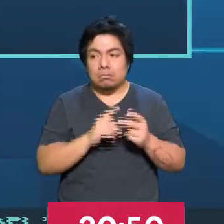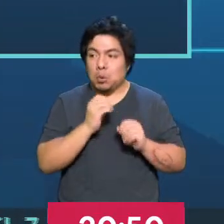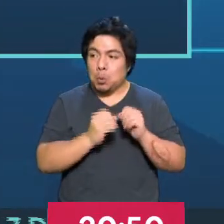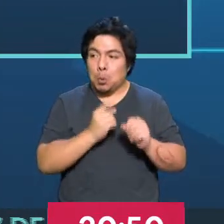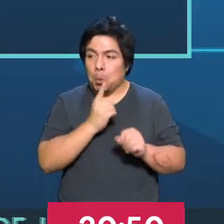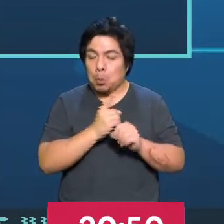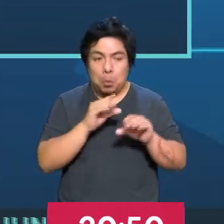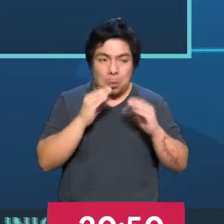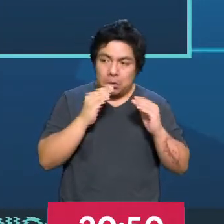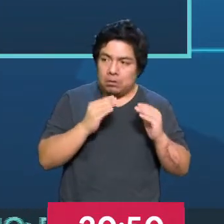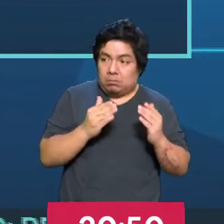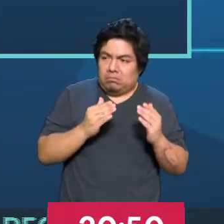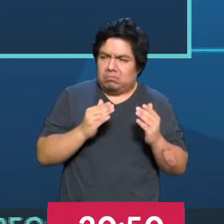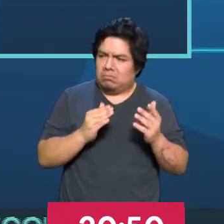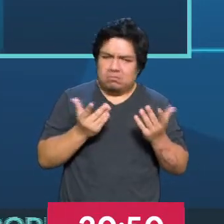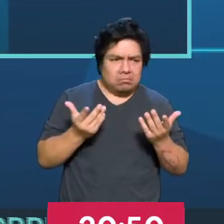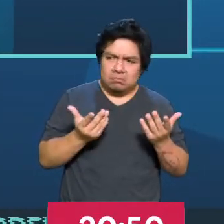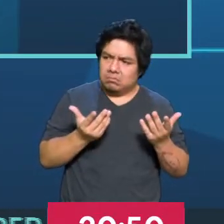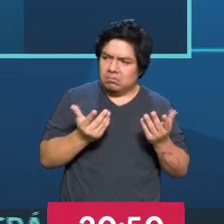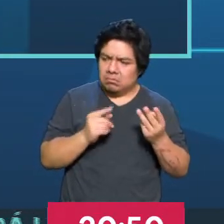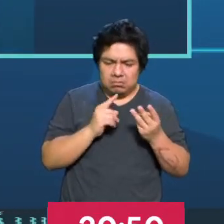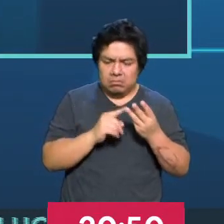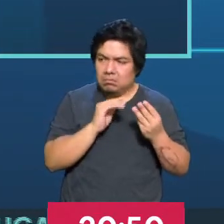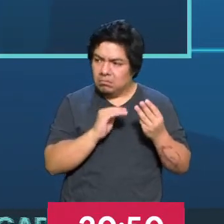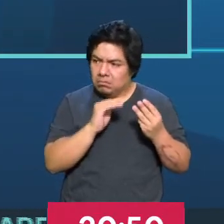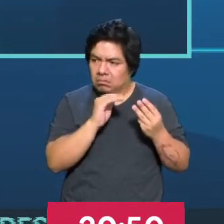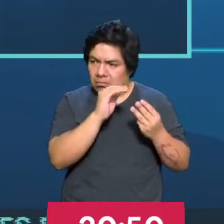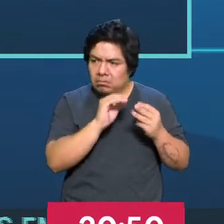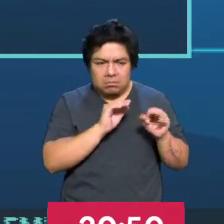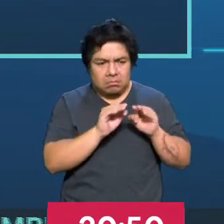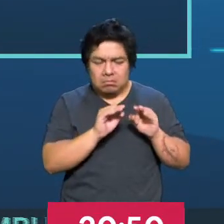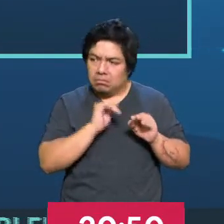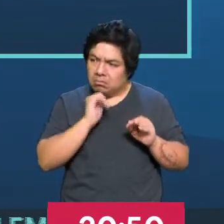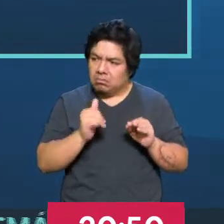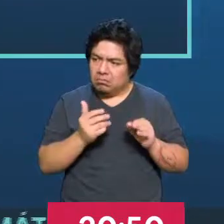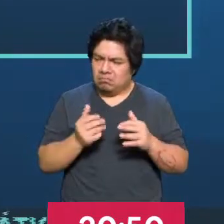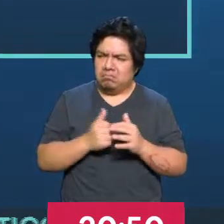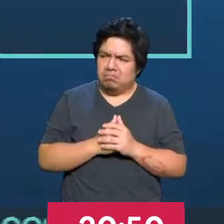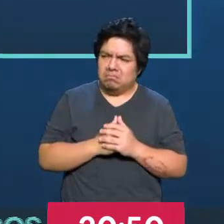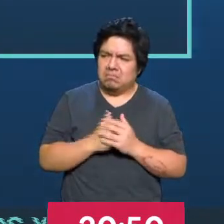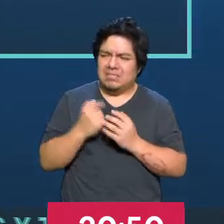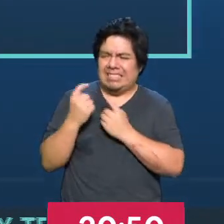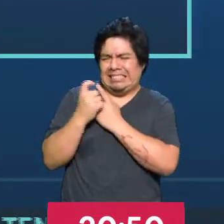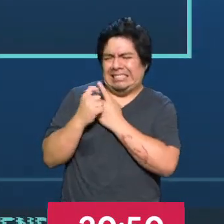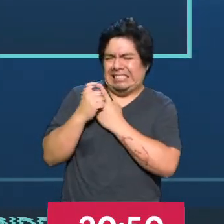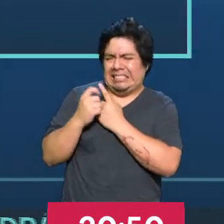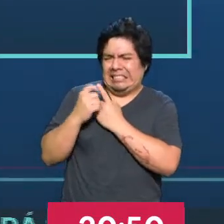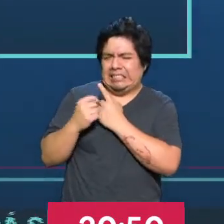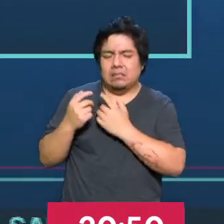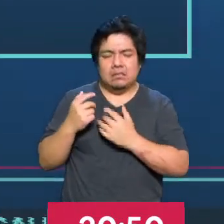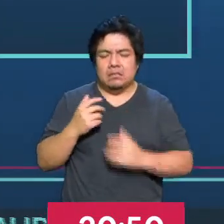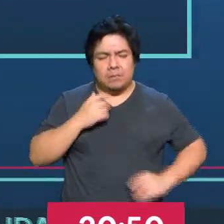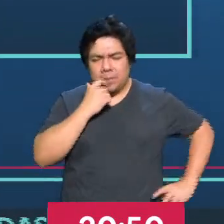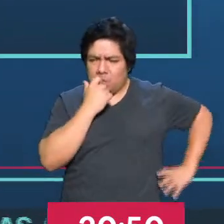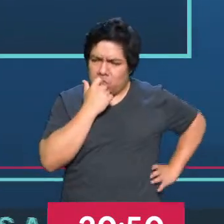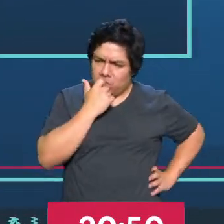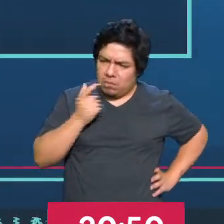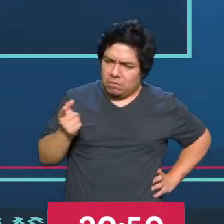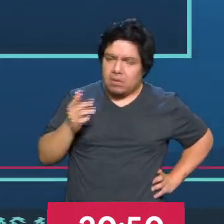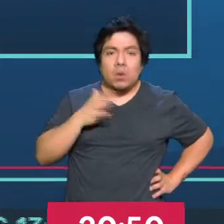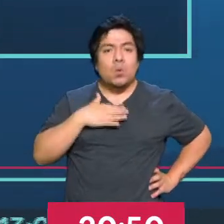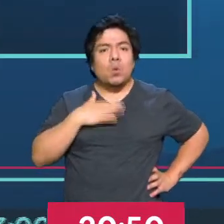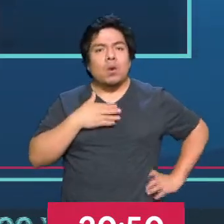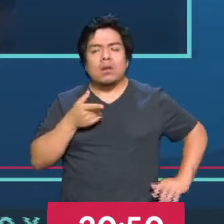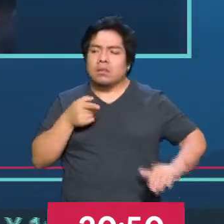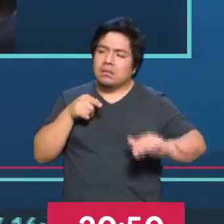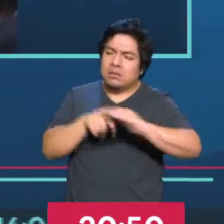oportunidades de capacitación, no me dan oportunidades de crecimiento laboral, empiezan burlas. Esto hace que yo denuncie internamente